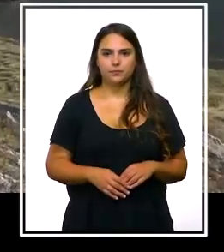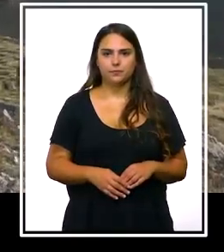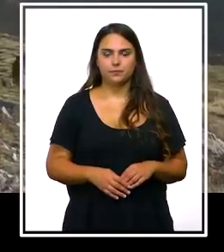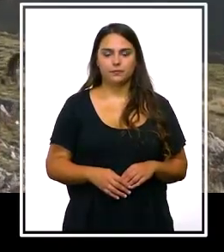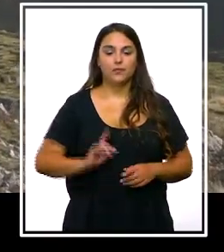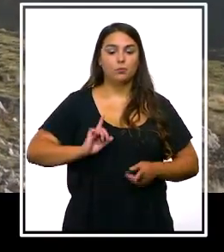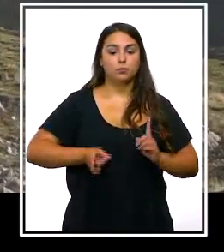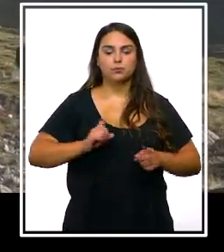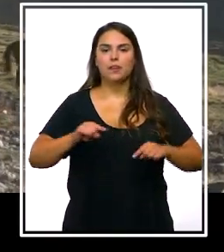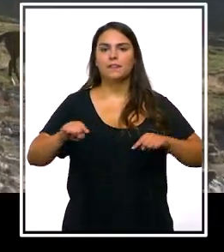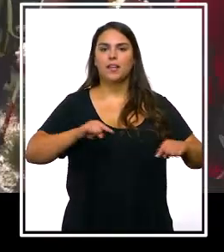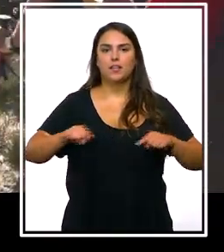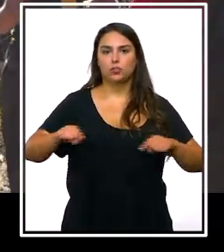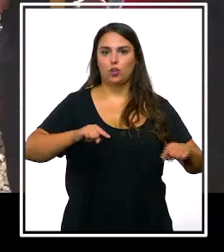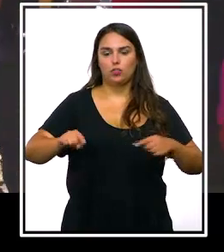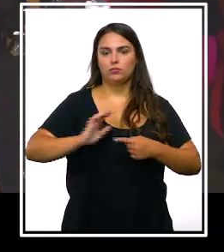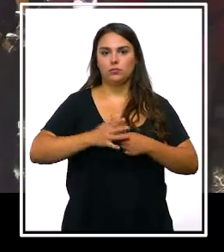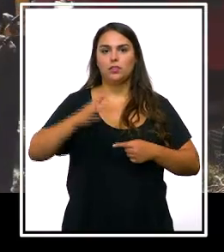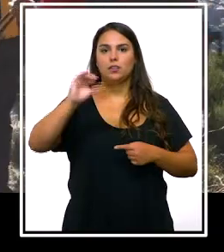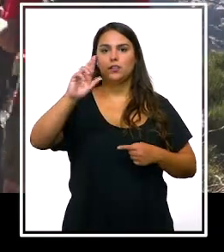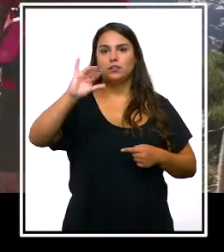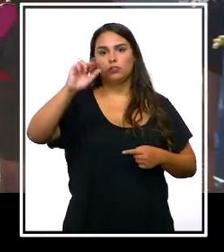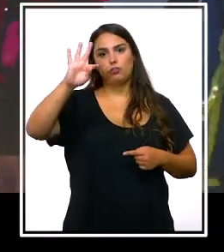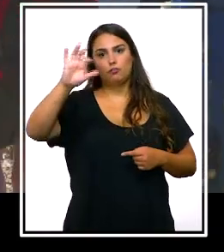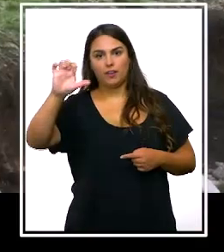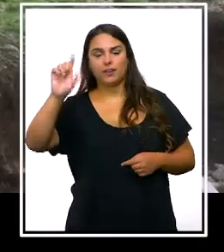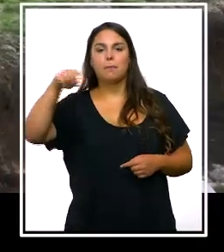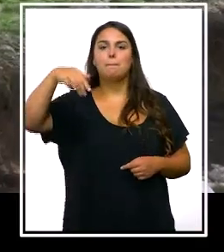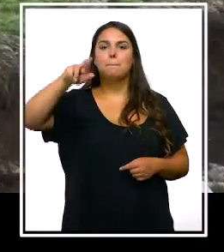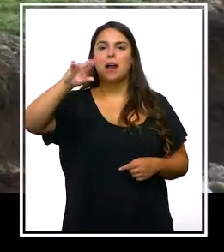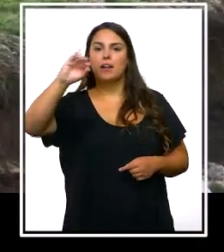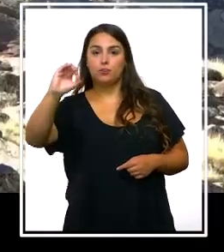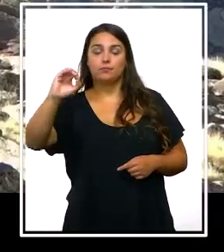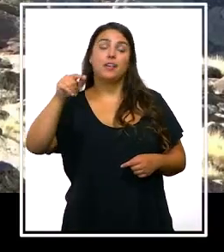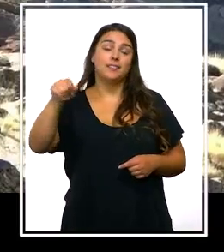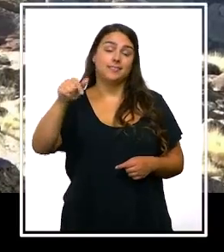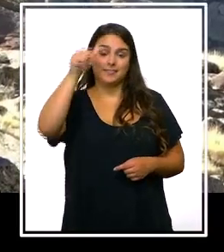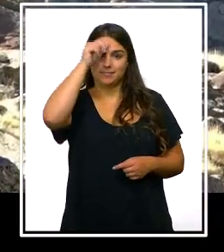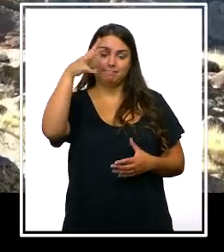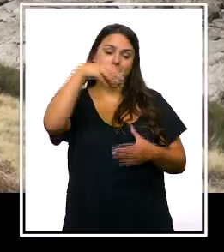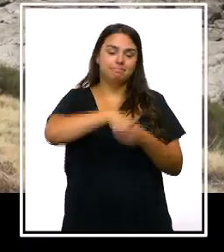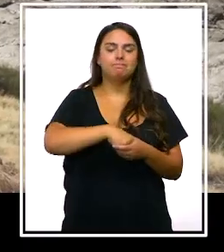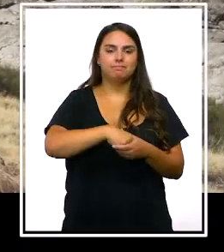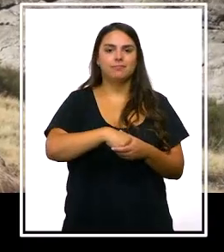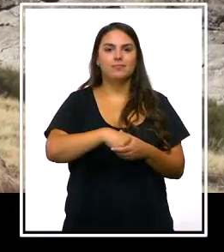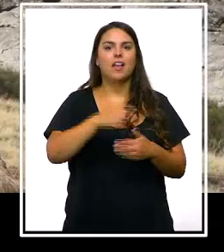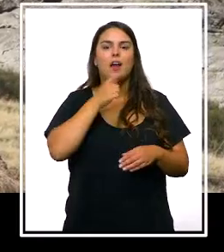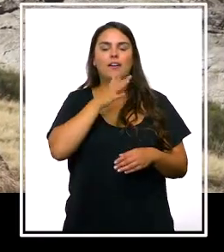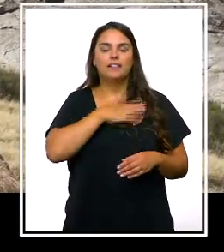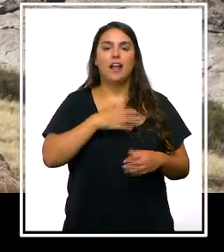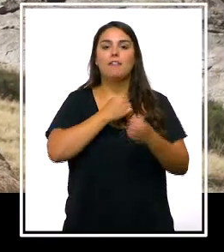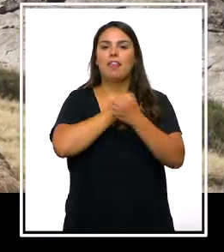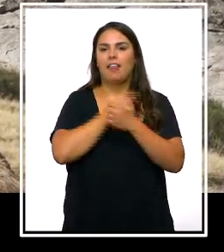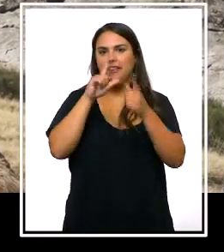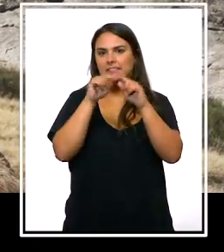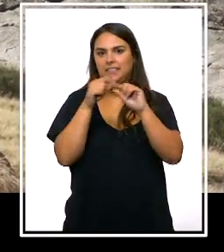Bajo las órdenes de los directores manchegos Christopher Sánchez y Mario Cervantes, Javier comparte con los espectadores en Abrazar las